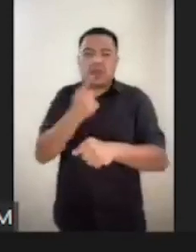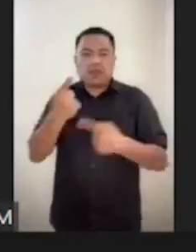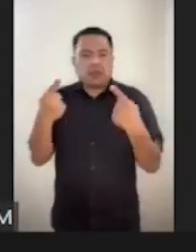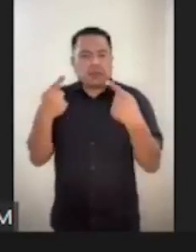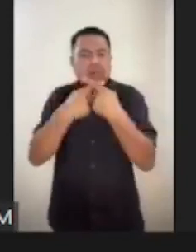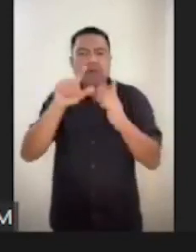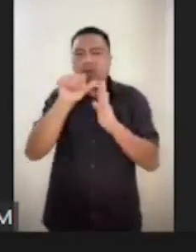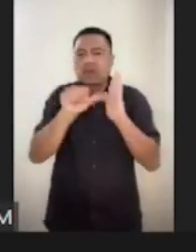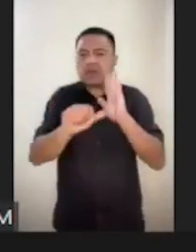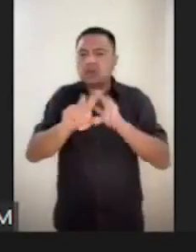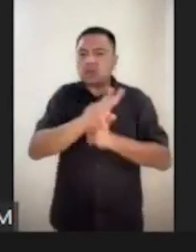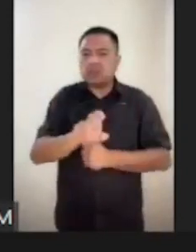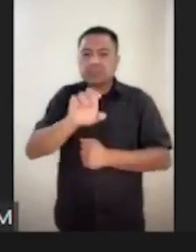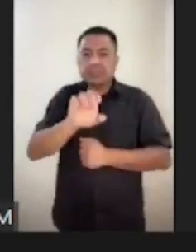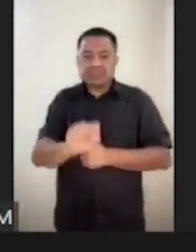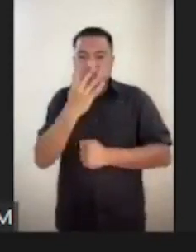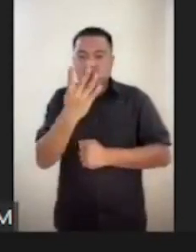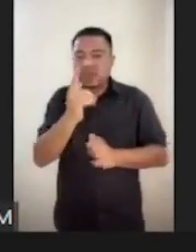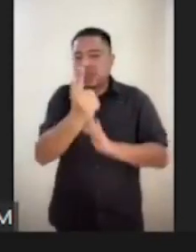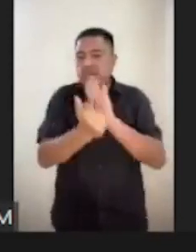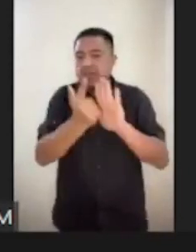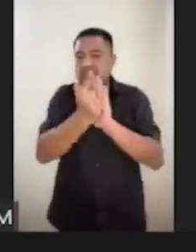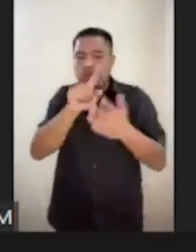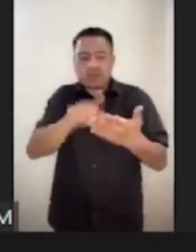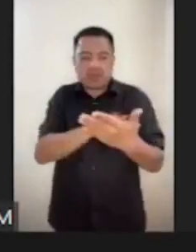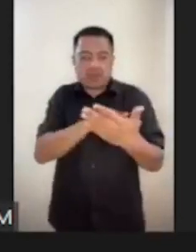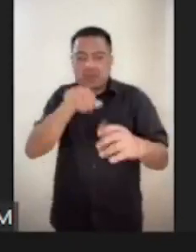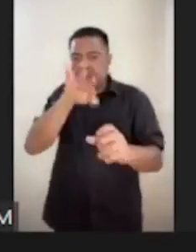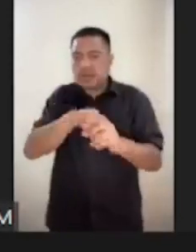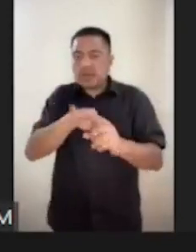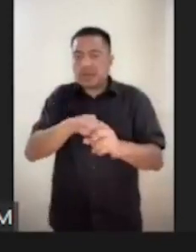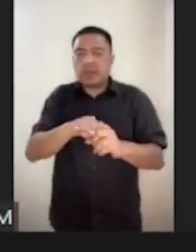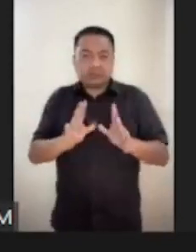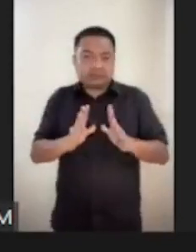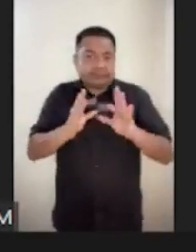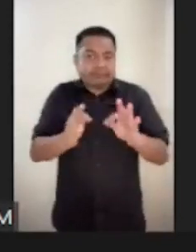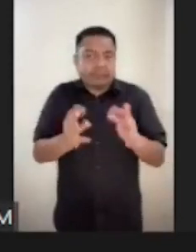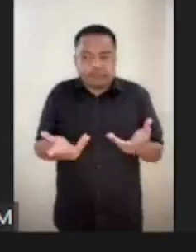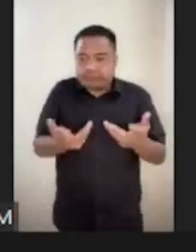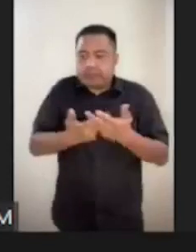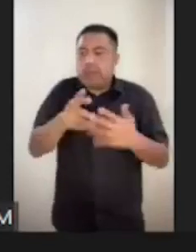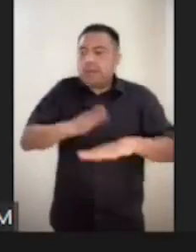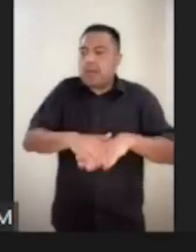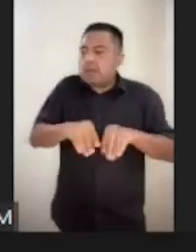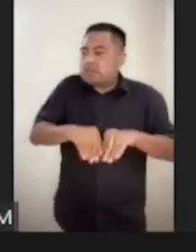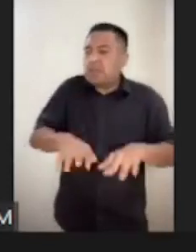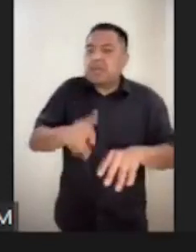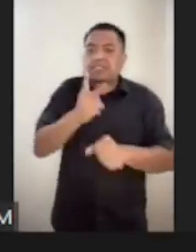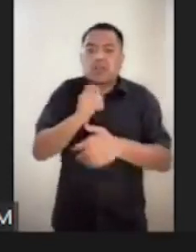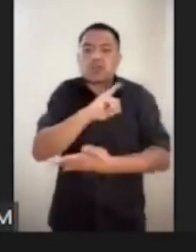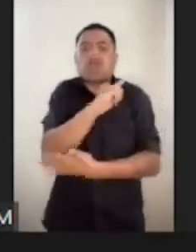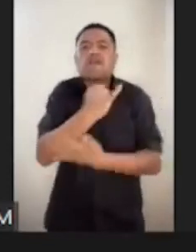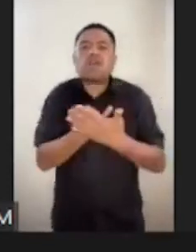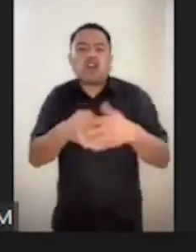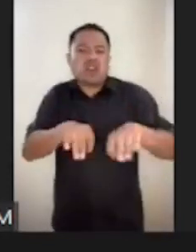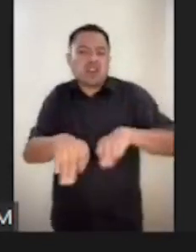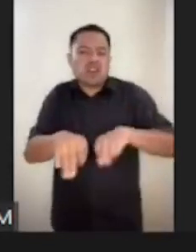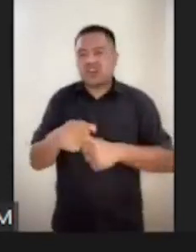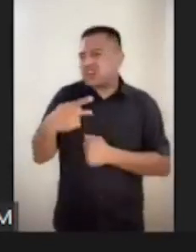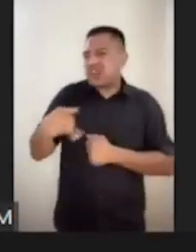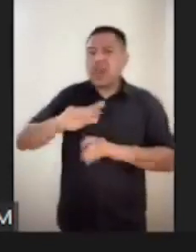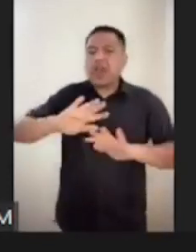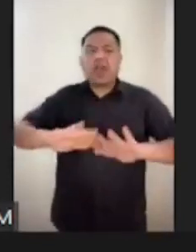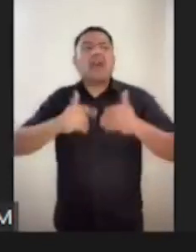artículo 264 de la ley electoral, derivado de la difusión de propaganda alusiva a su segundo informe de labores legislativas fuera de los